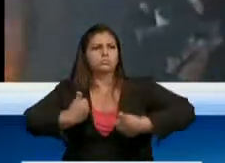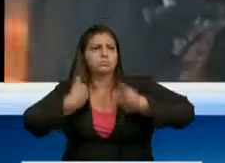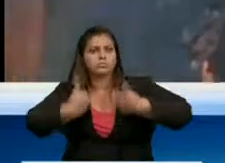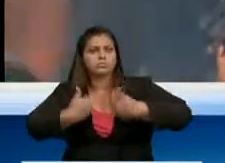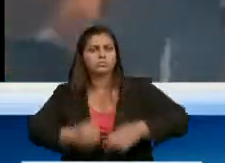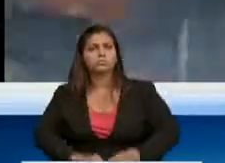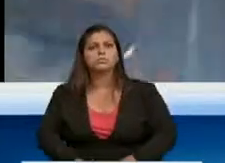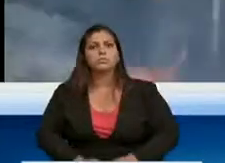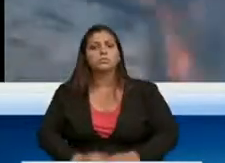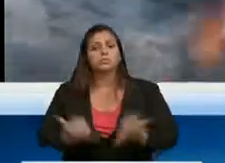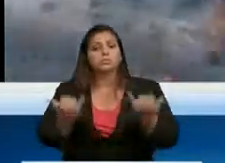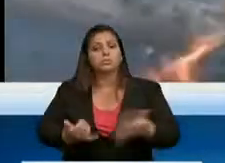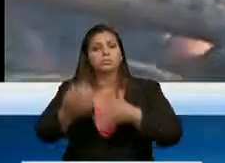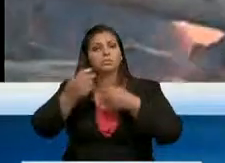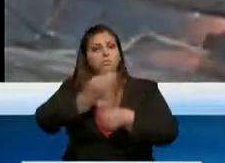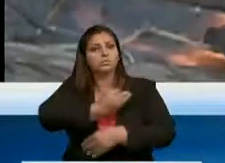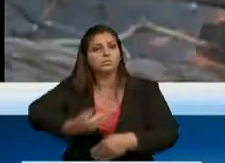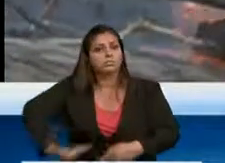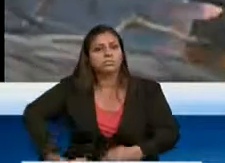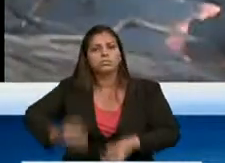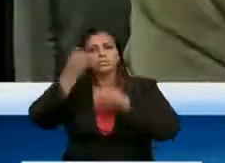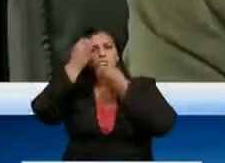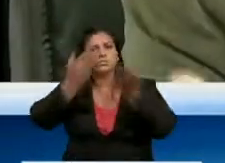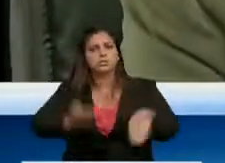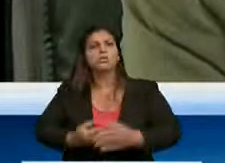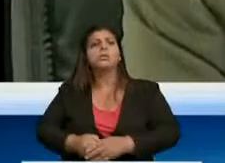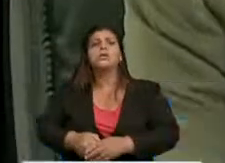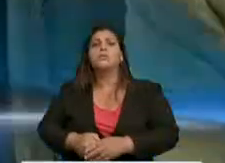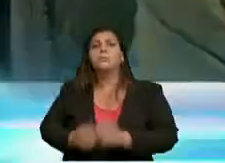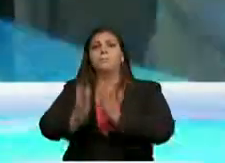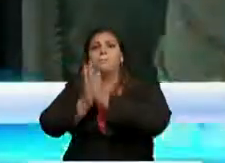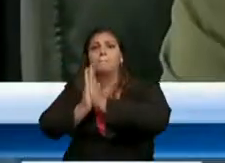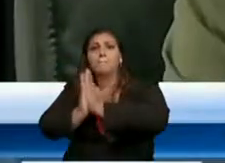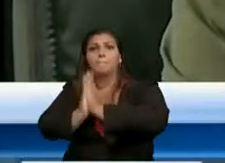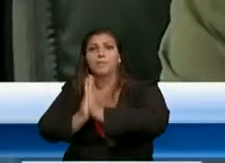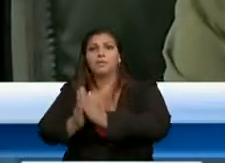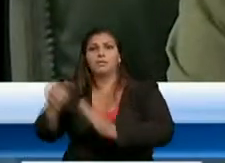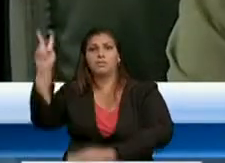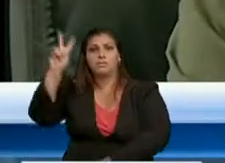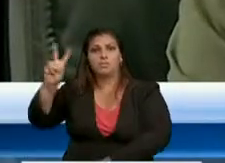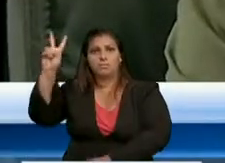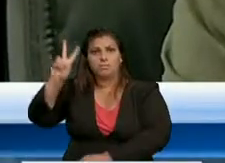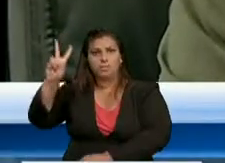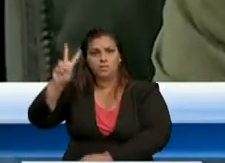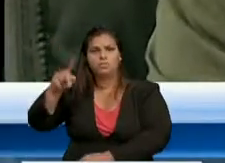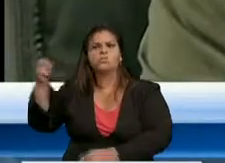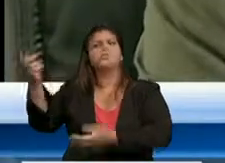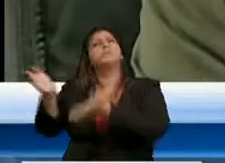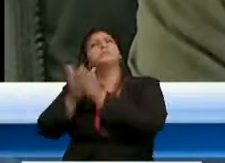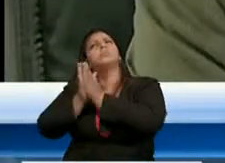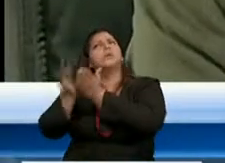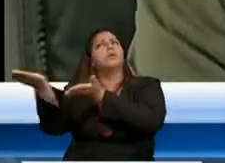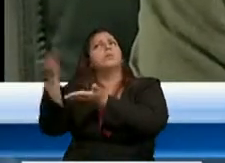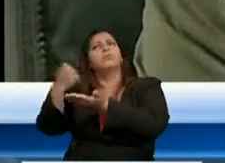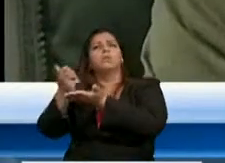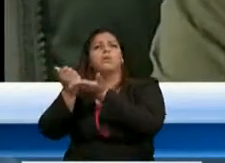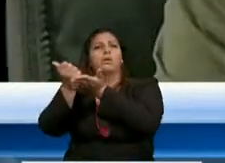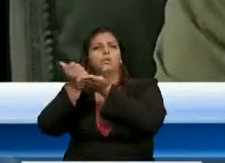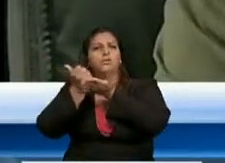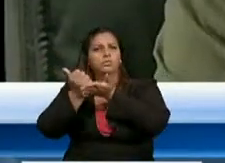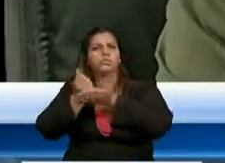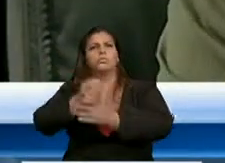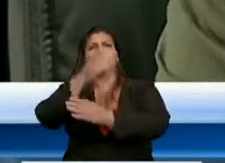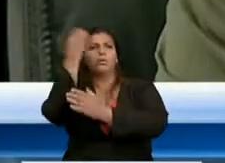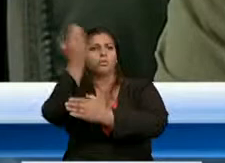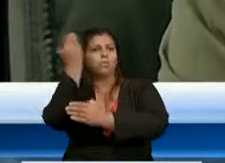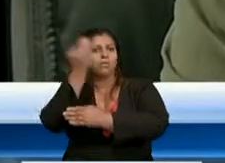ayuda internacional para combatir los incendios forestales. Hemos estado en contacto con Venezuela, nos va a mandar un helicóptero, estamos contactando Colombia,